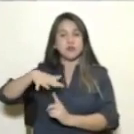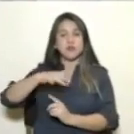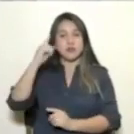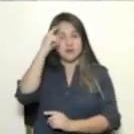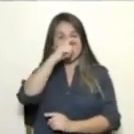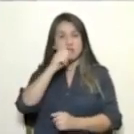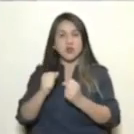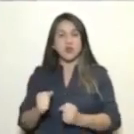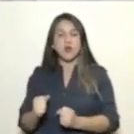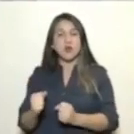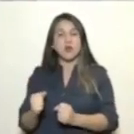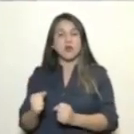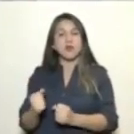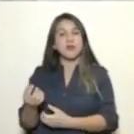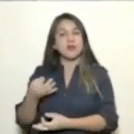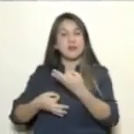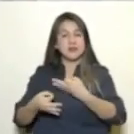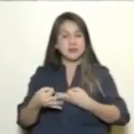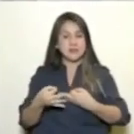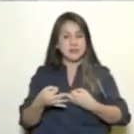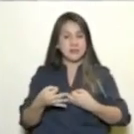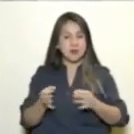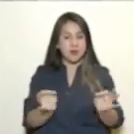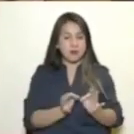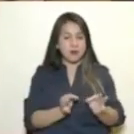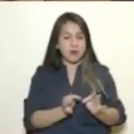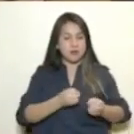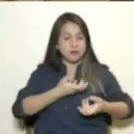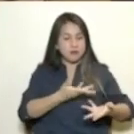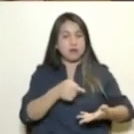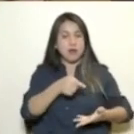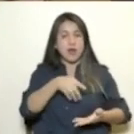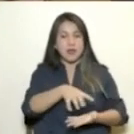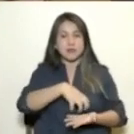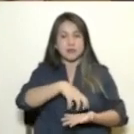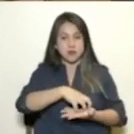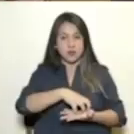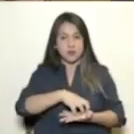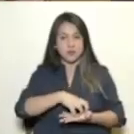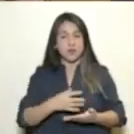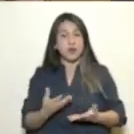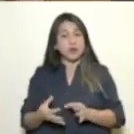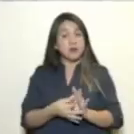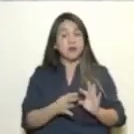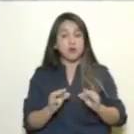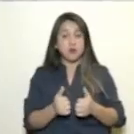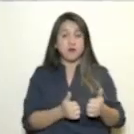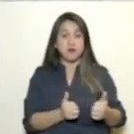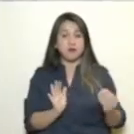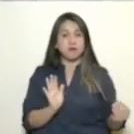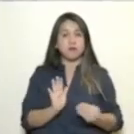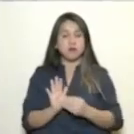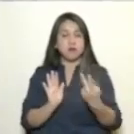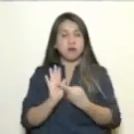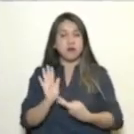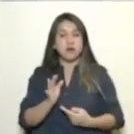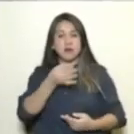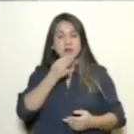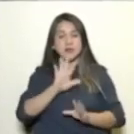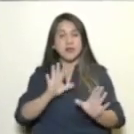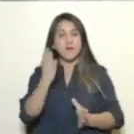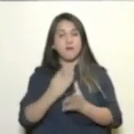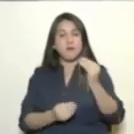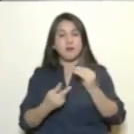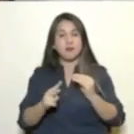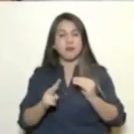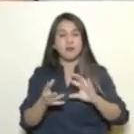puede hablar comprensiblemente a esa aldea? Y eso entonces está muy bien retratado ahí, porque él habla del fin del mundo